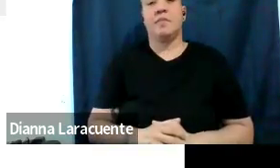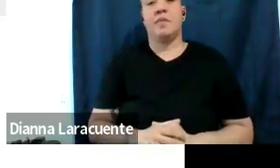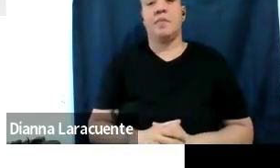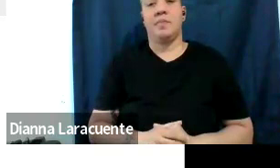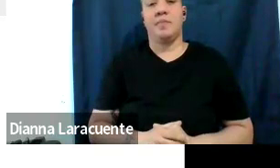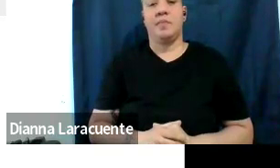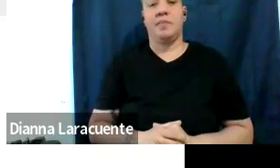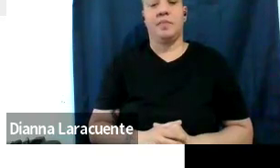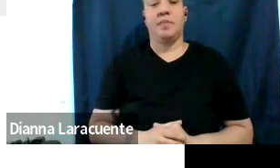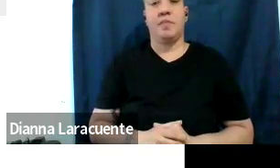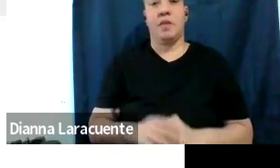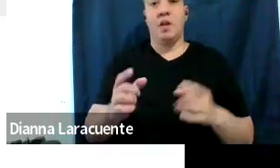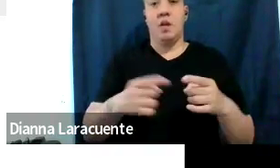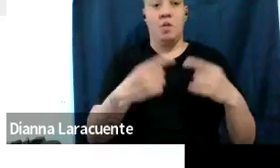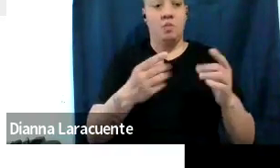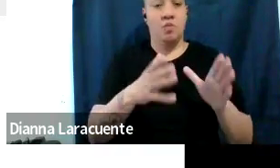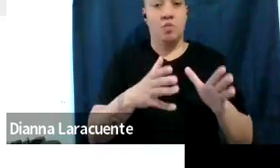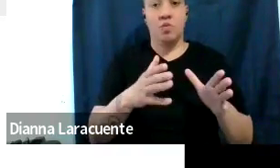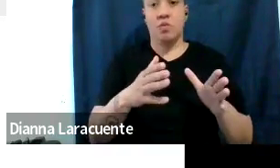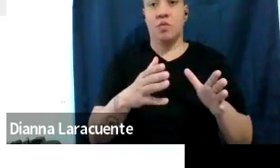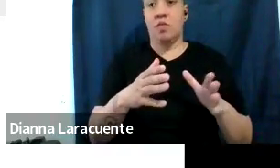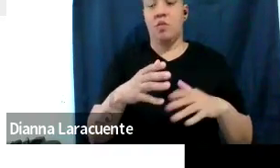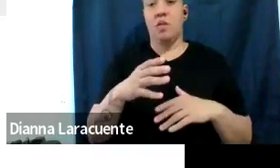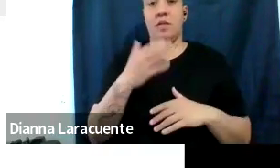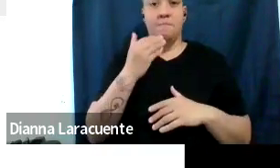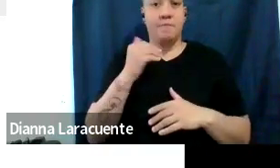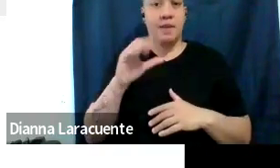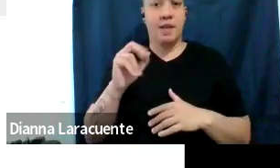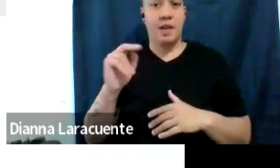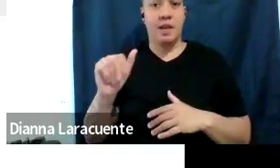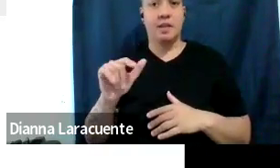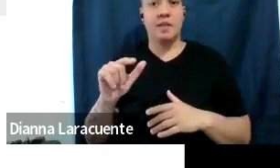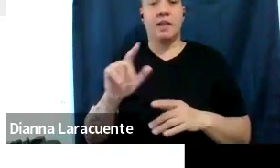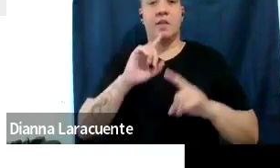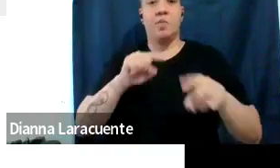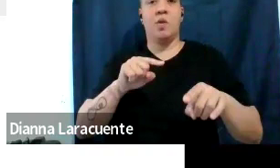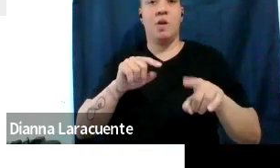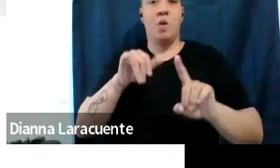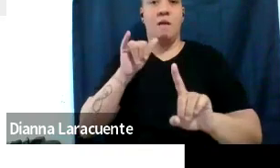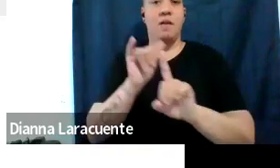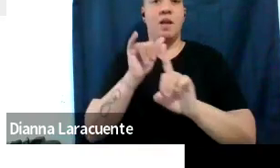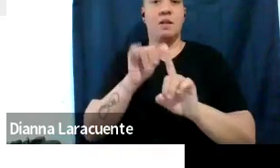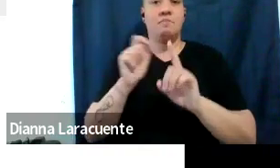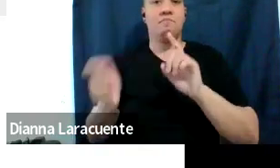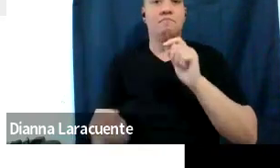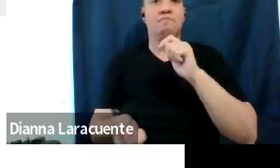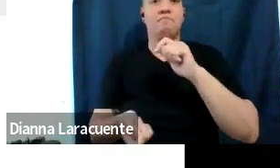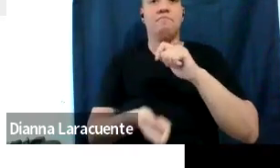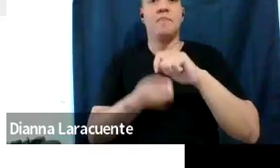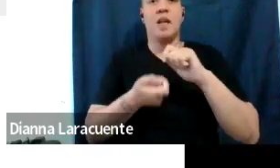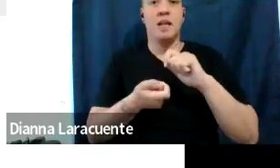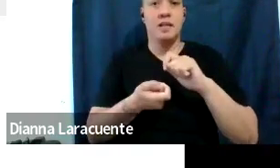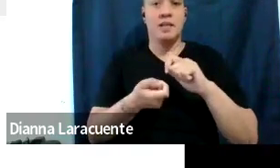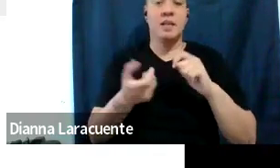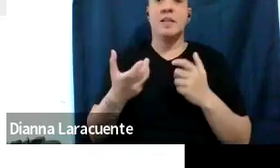la oposición contra los señores de la caña se contesta con la venganza. Por eso es que le destruyen la imprenta y el